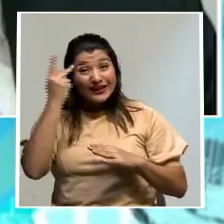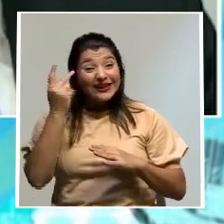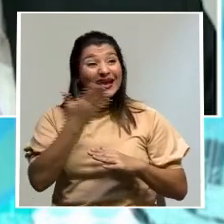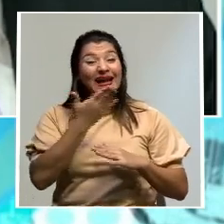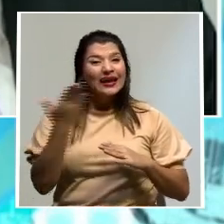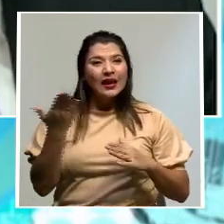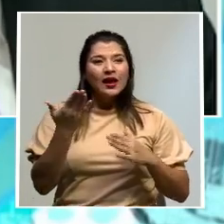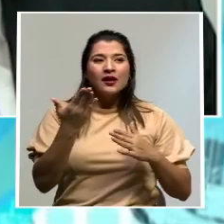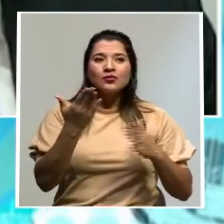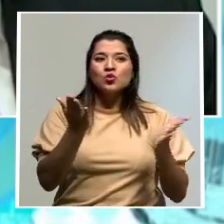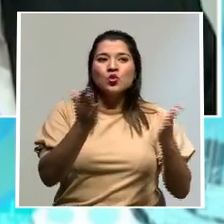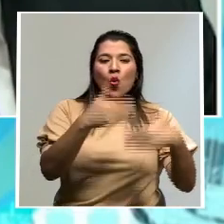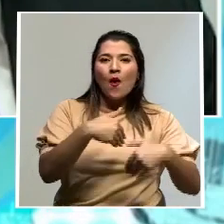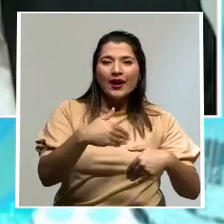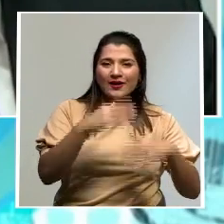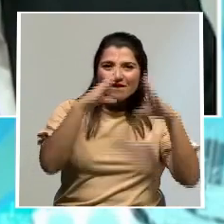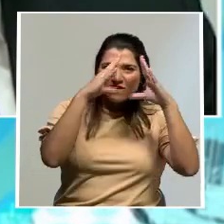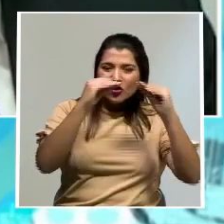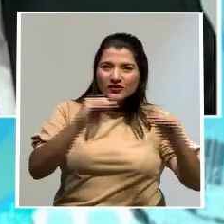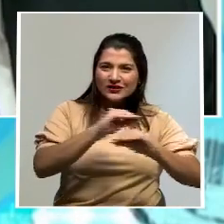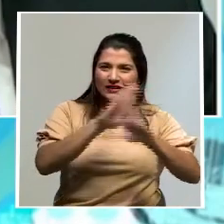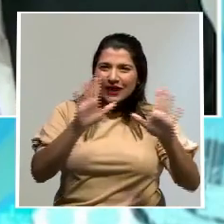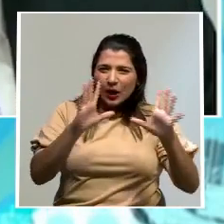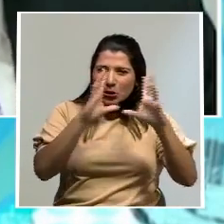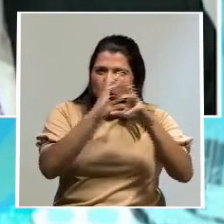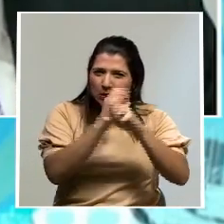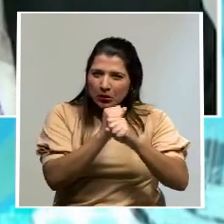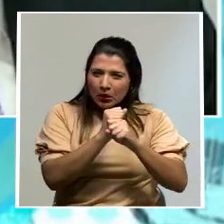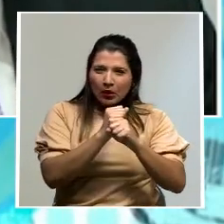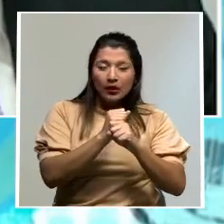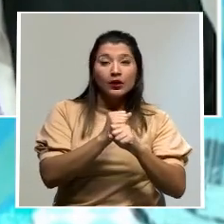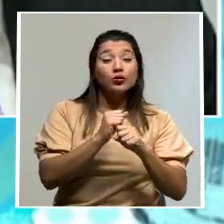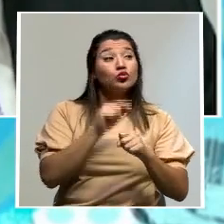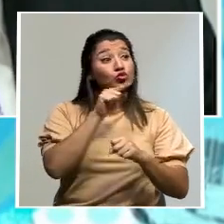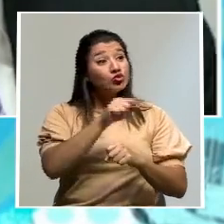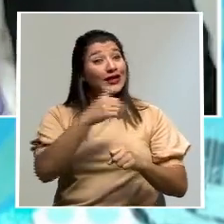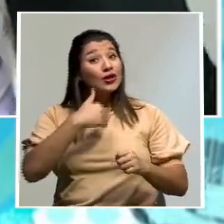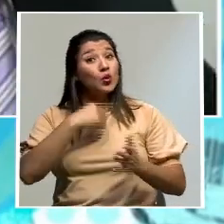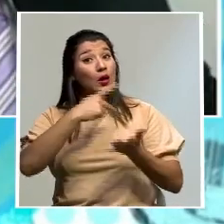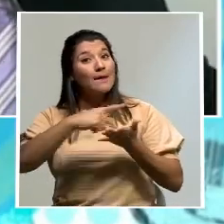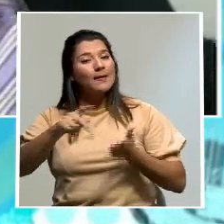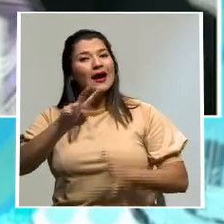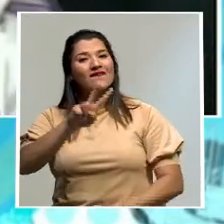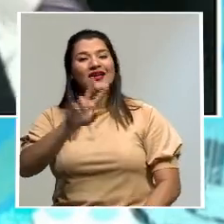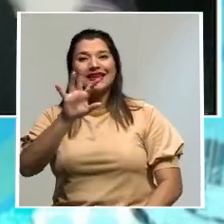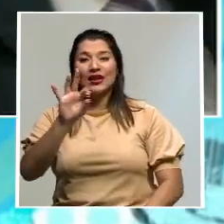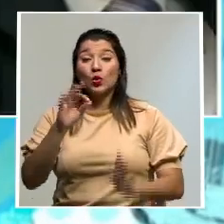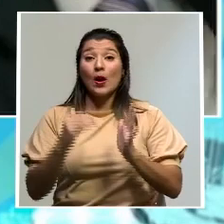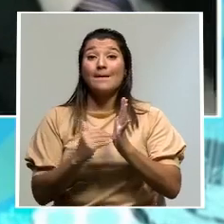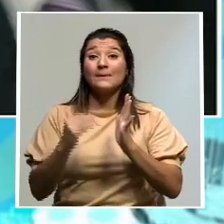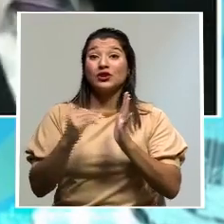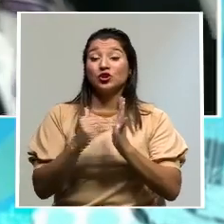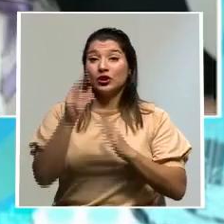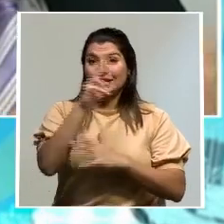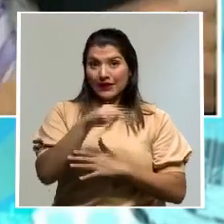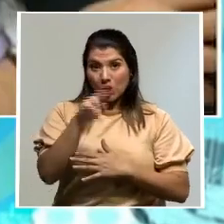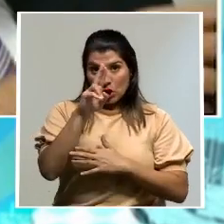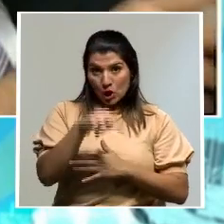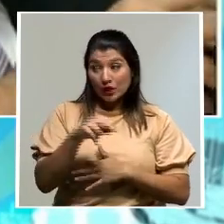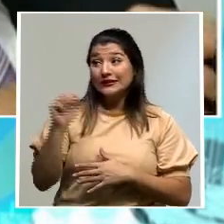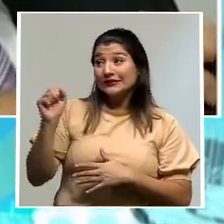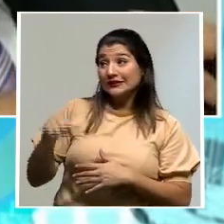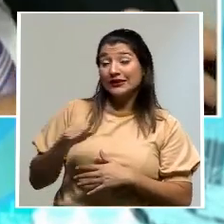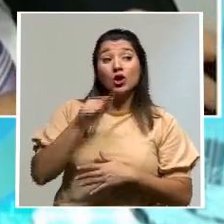inscribirse como candidato, usted recién hizo la referencia, tuvo que pagar 29 millones de colones. Sí. Usted es